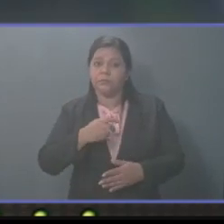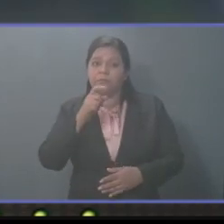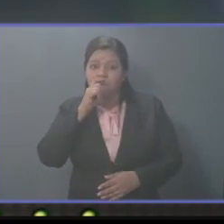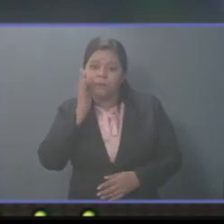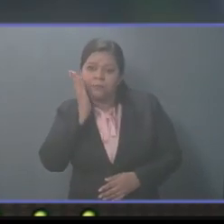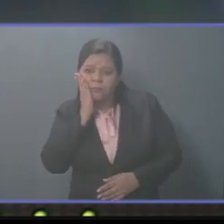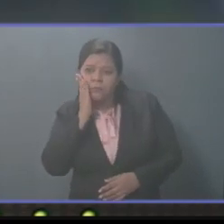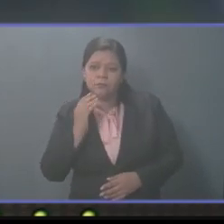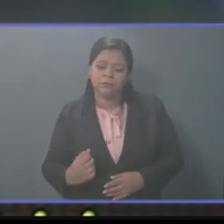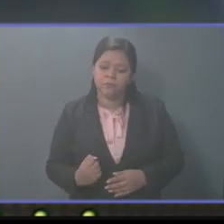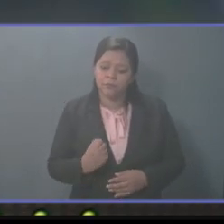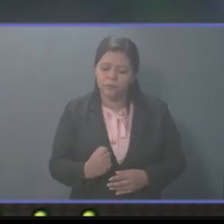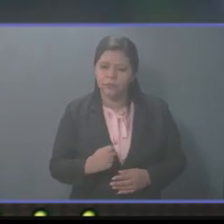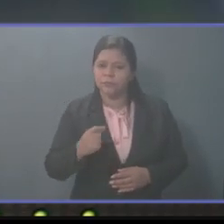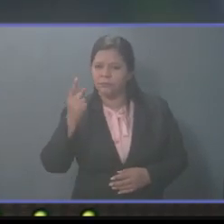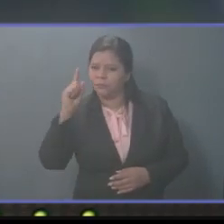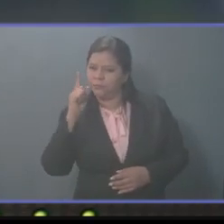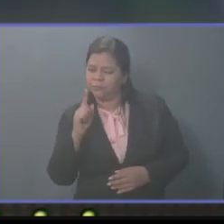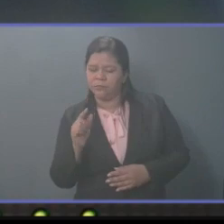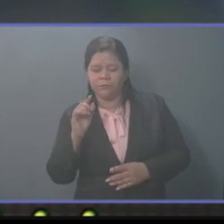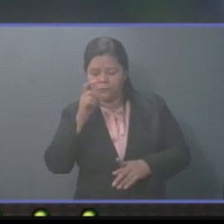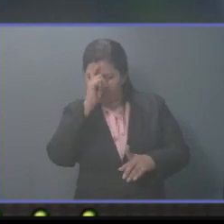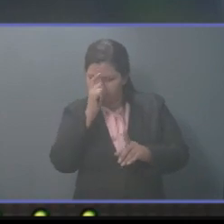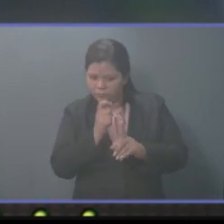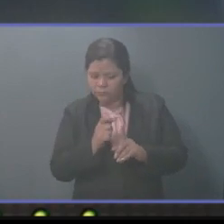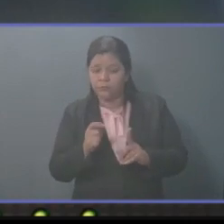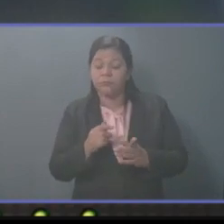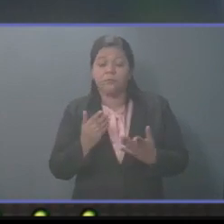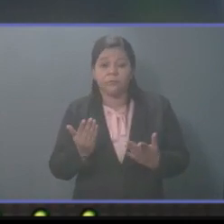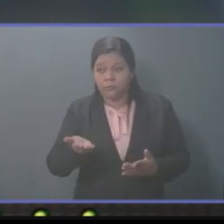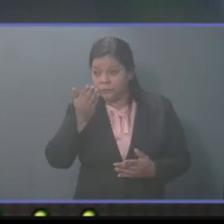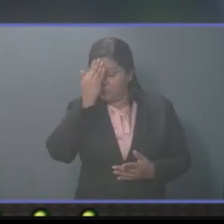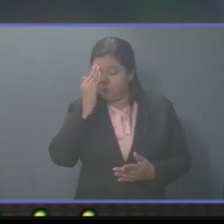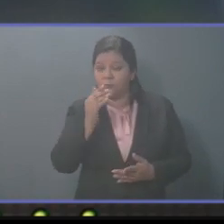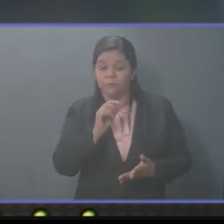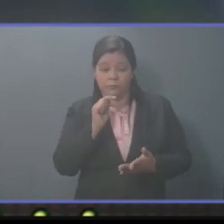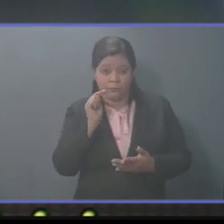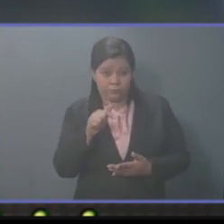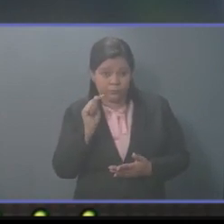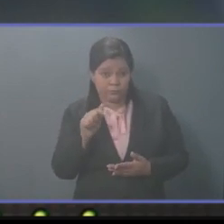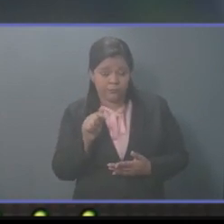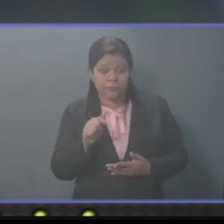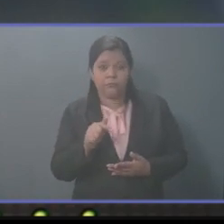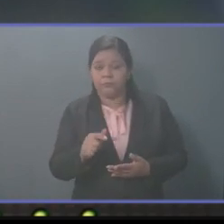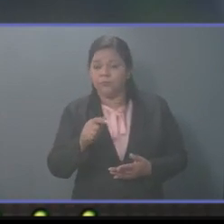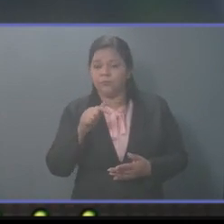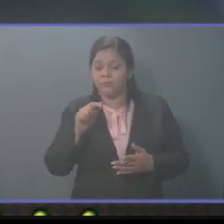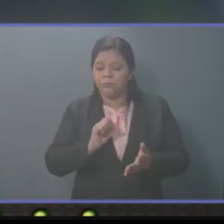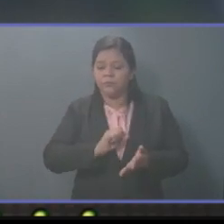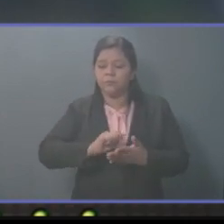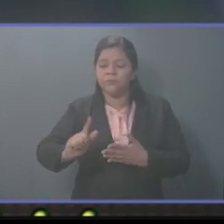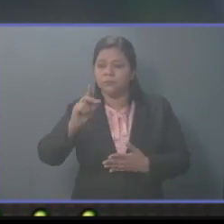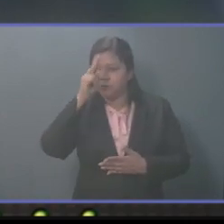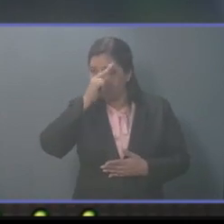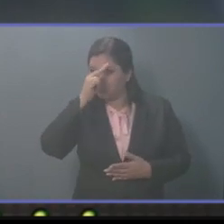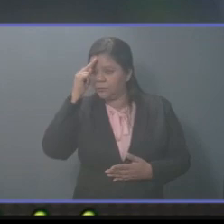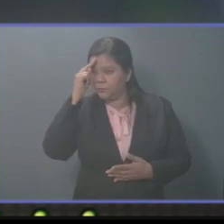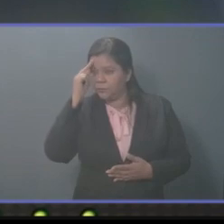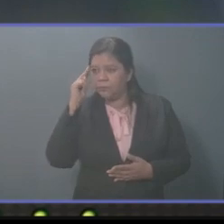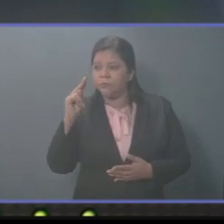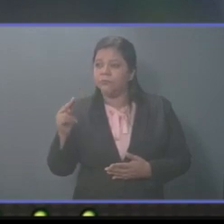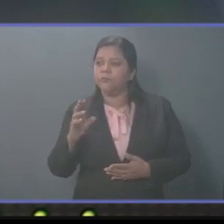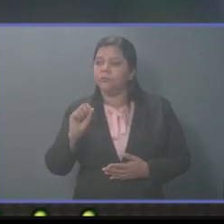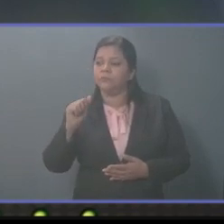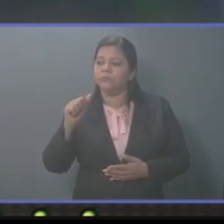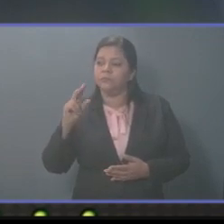y docentes. Que es un hecho que el Centro Escolar Católico San Vicente de Paúl le apuesta a la